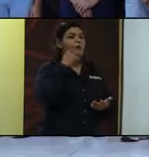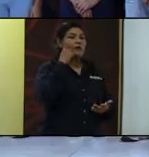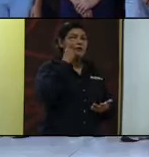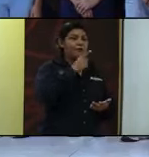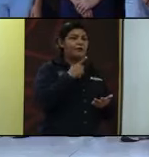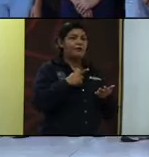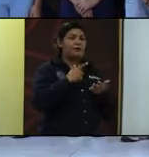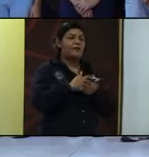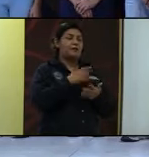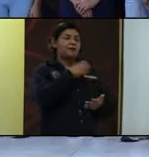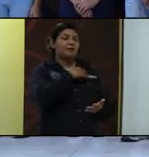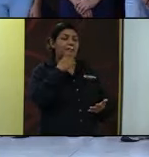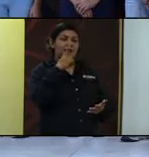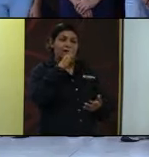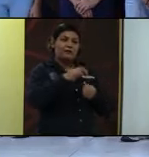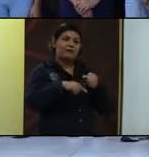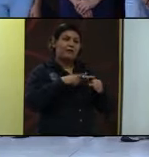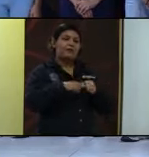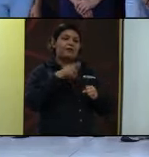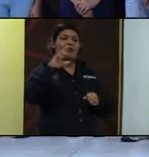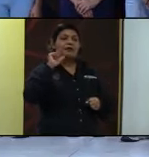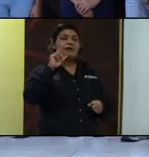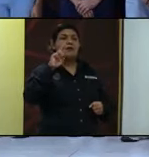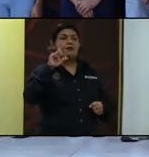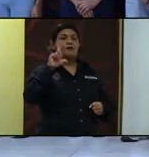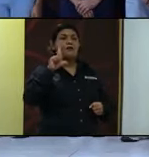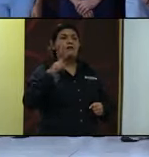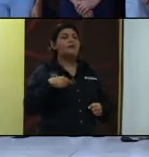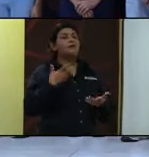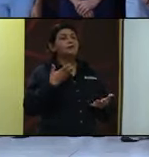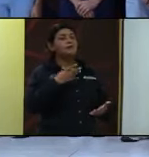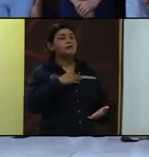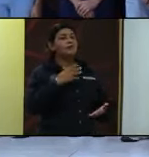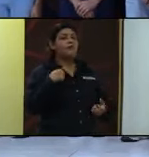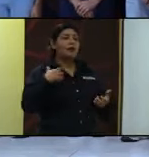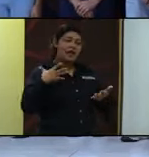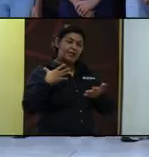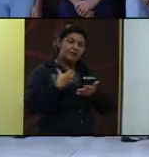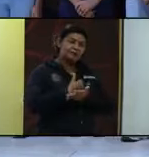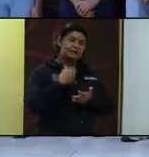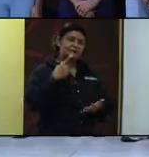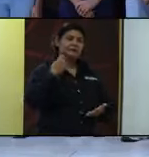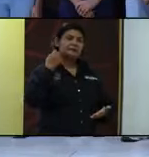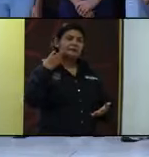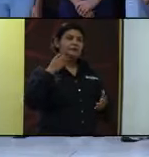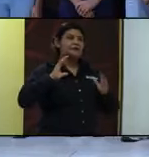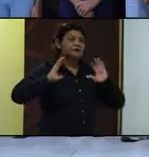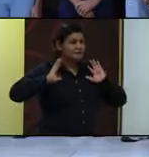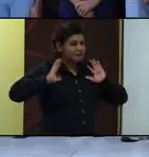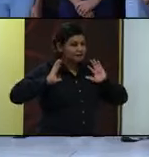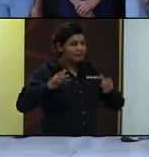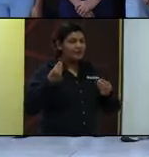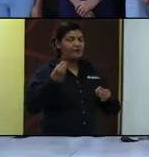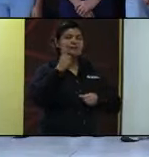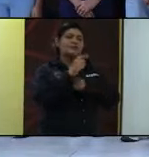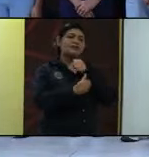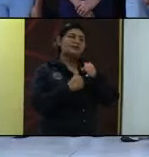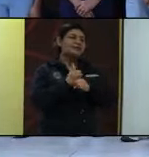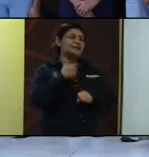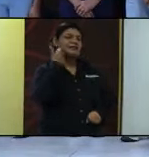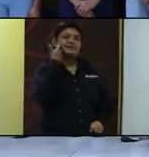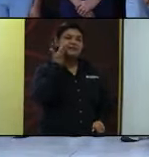el comandante general, ingeniero Raúl Hernández Padilla, y bueno, ganamos esta convención que ya teníamos muchos años que